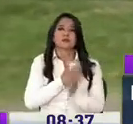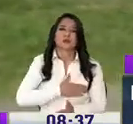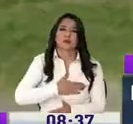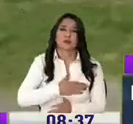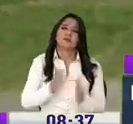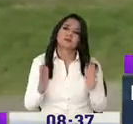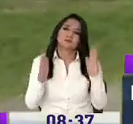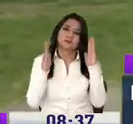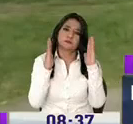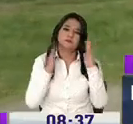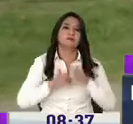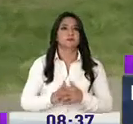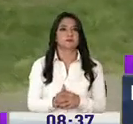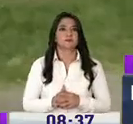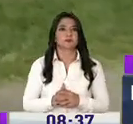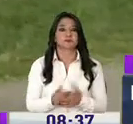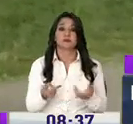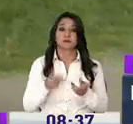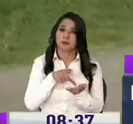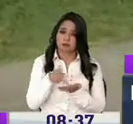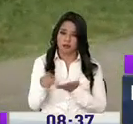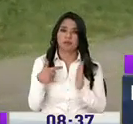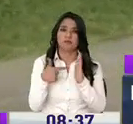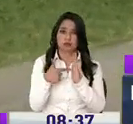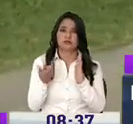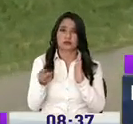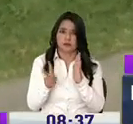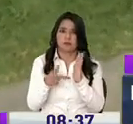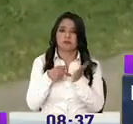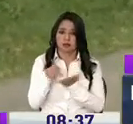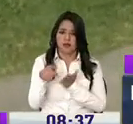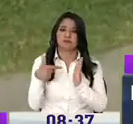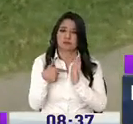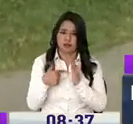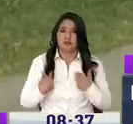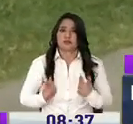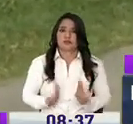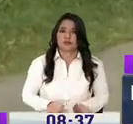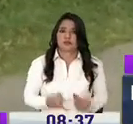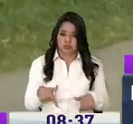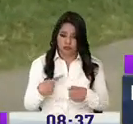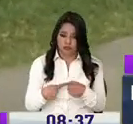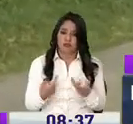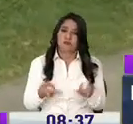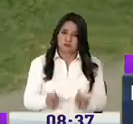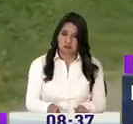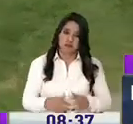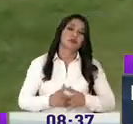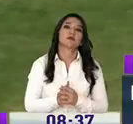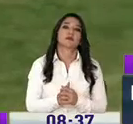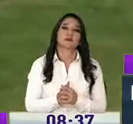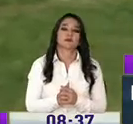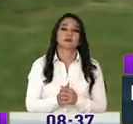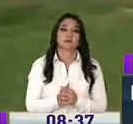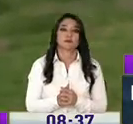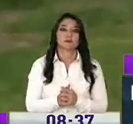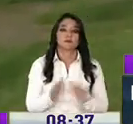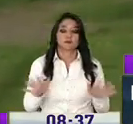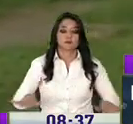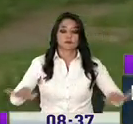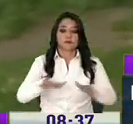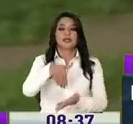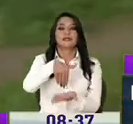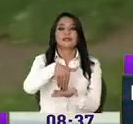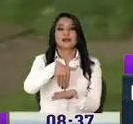presten atención, ya que también pagamos nuestros impuestos y somos parte de Quito, ¿no? Entonces es una parte muy central, como